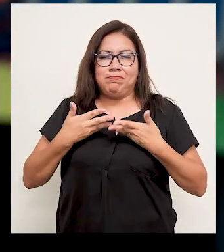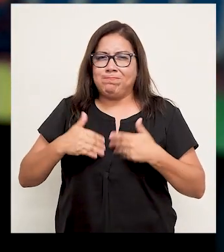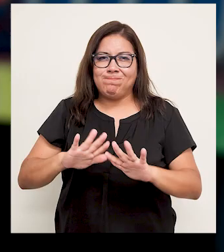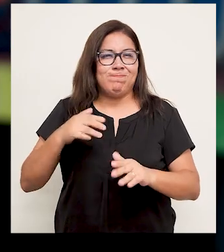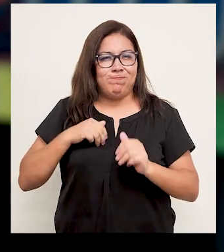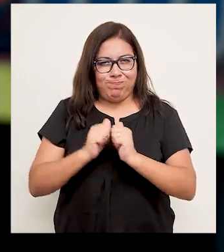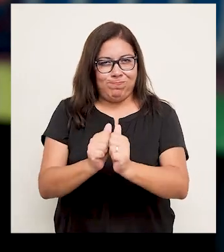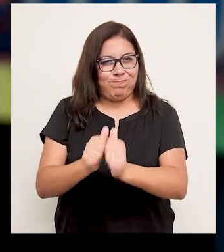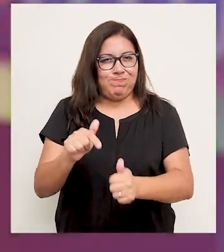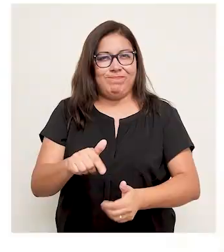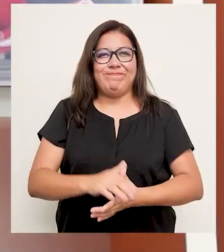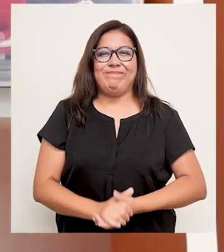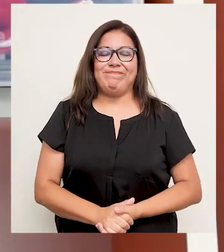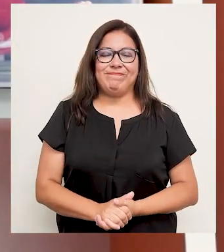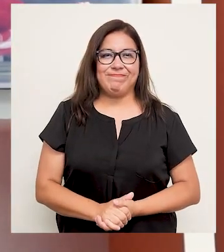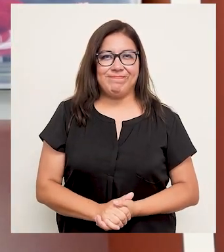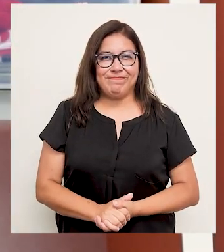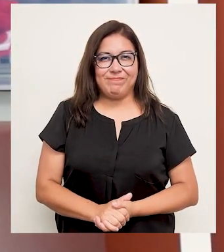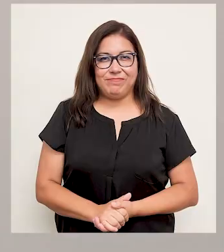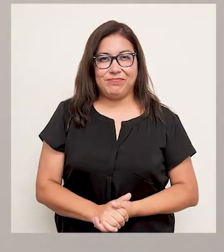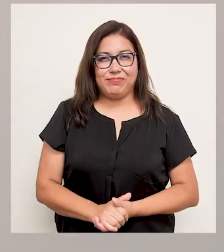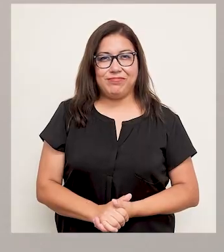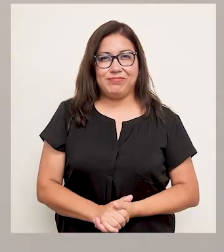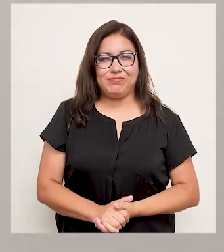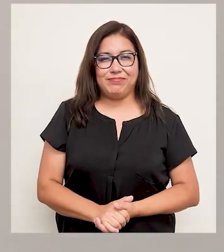permita en ella, voy a hacerlo.